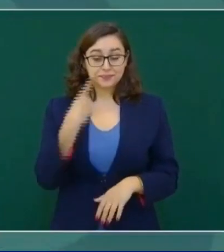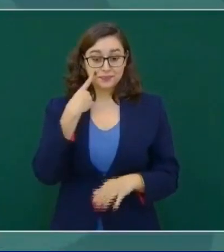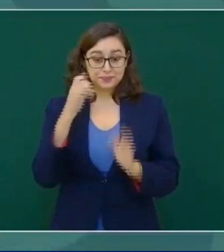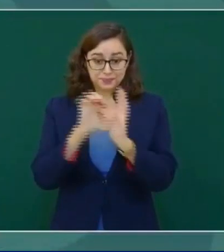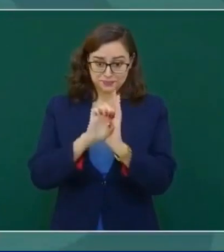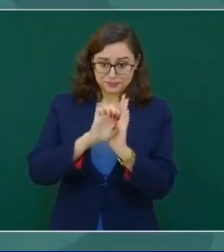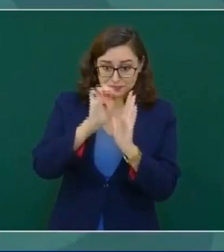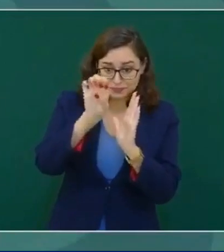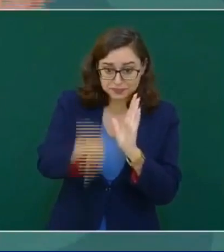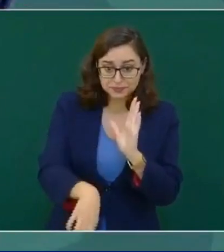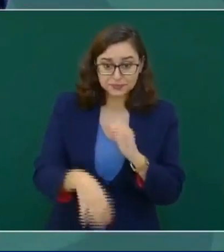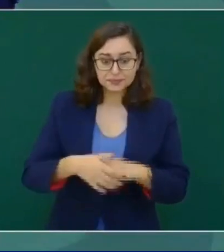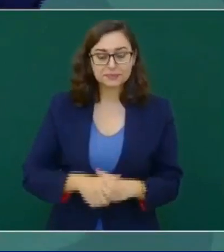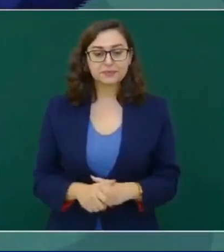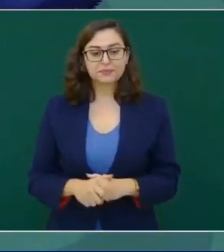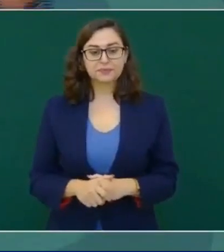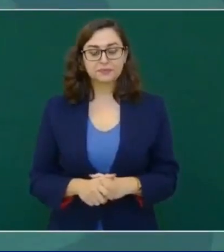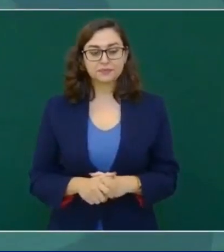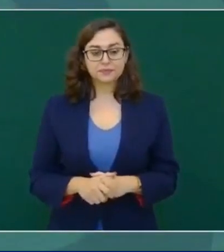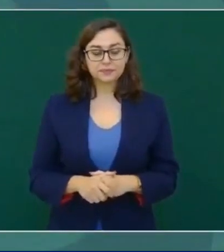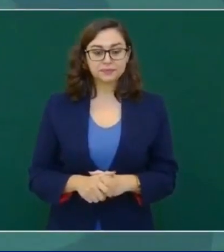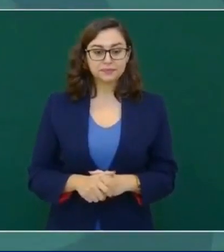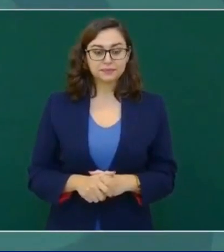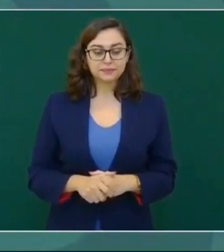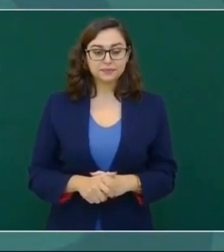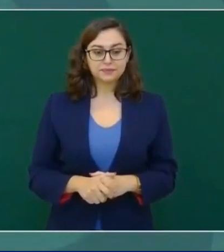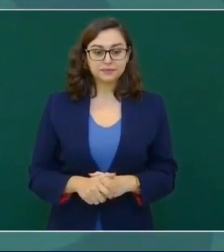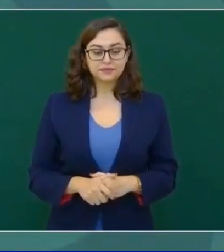Ahora, solo con la reforma,